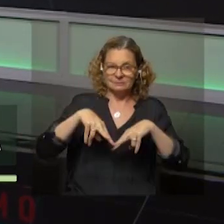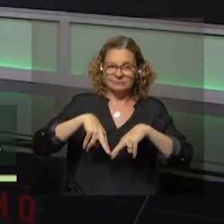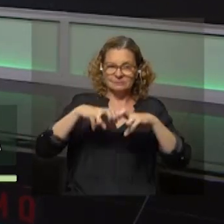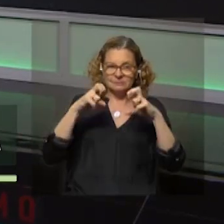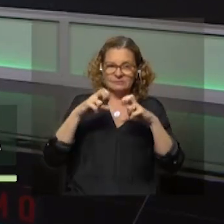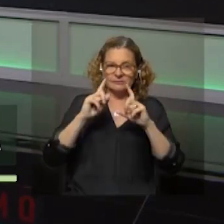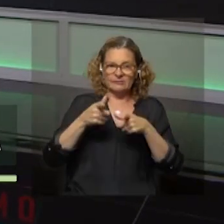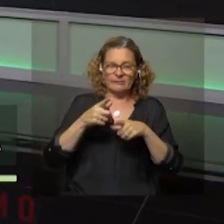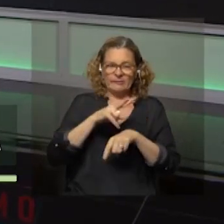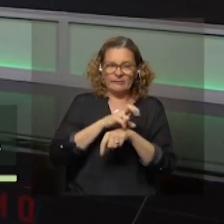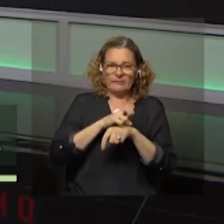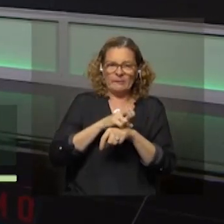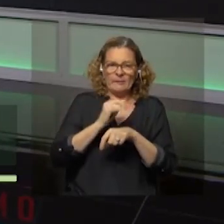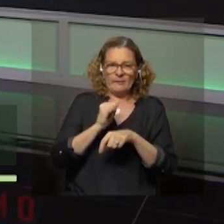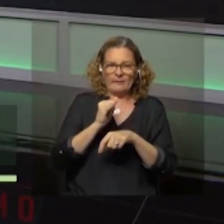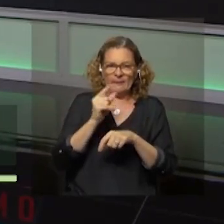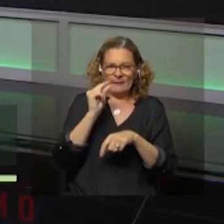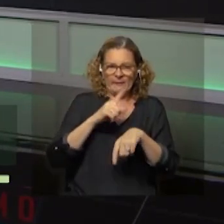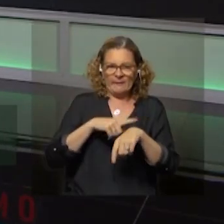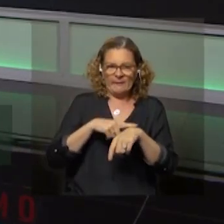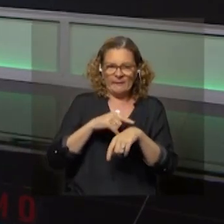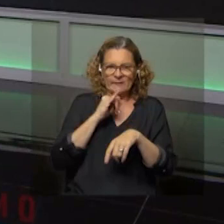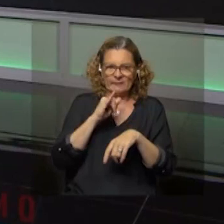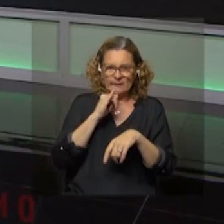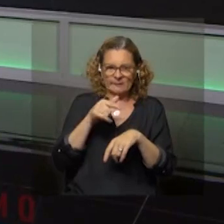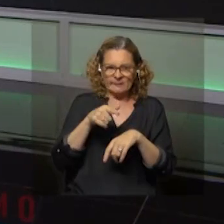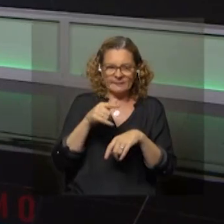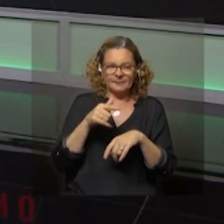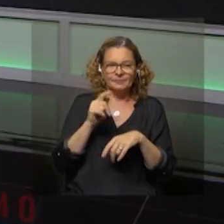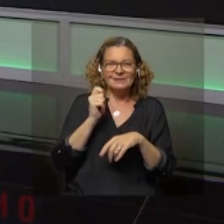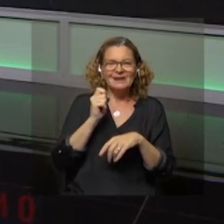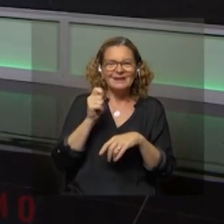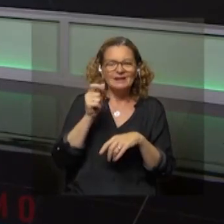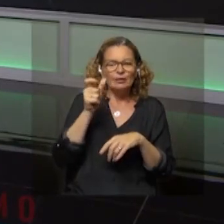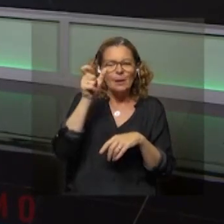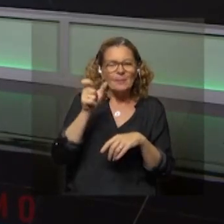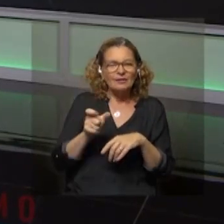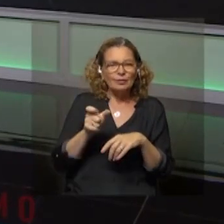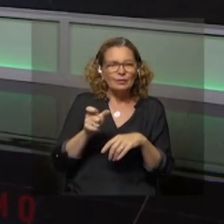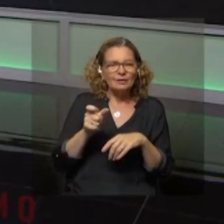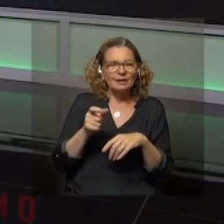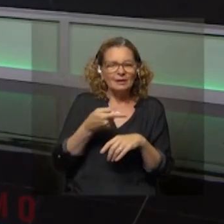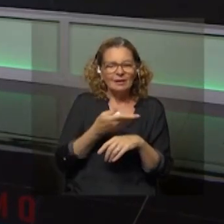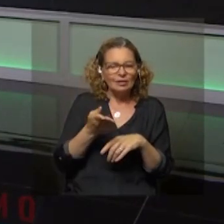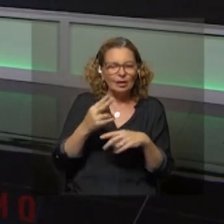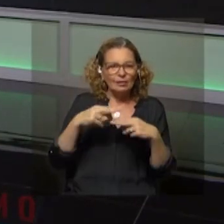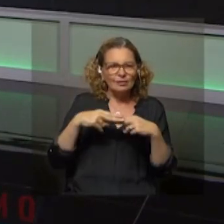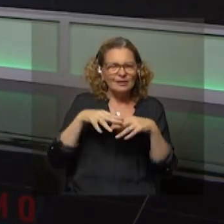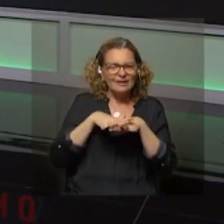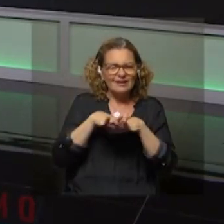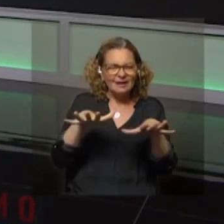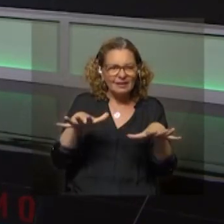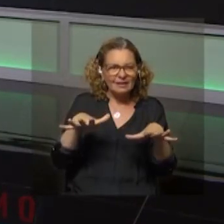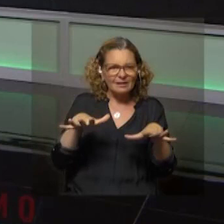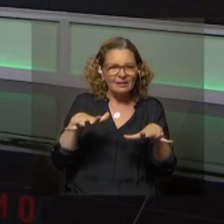está corriendo en fiscalía Así que en unos minutos nada más vamos a estar desarrollando son quienes quienes quien de esta red que se